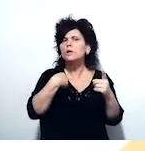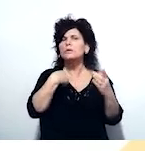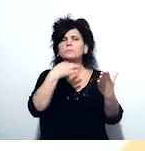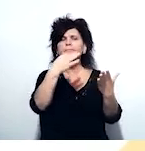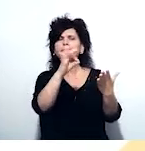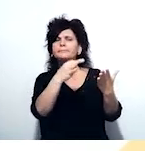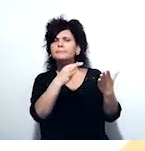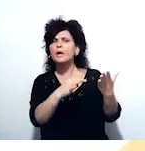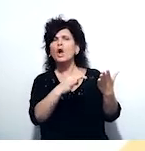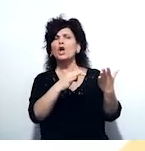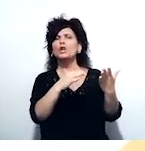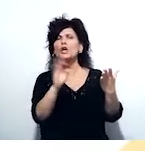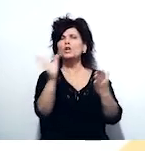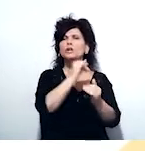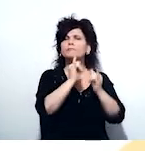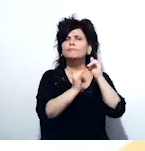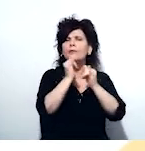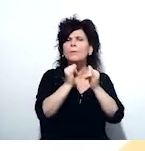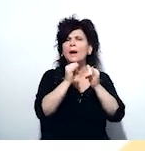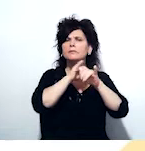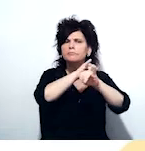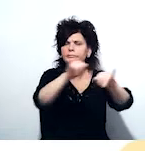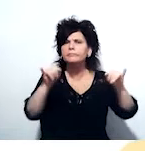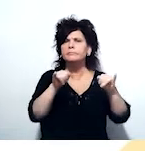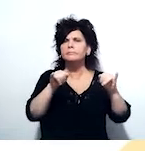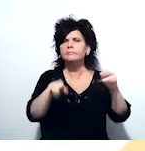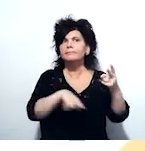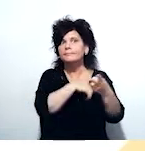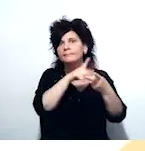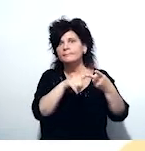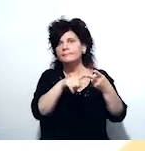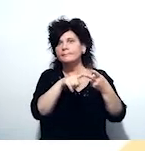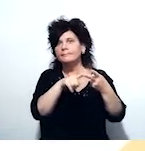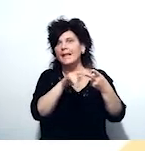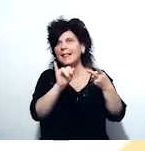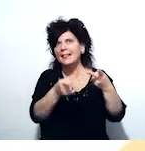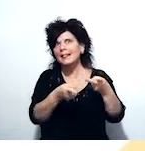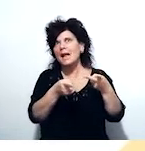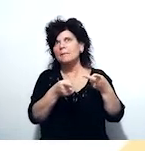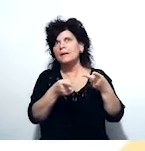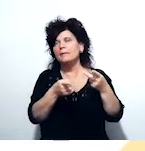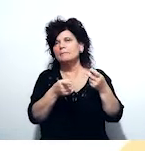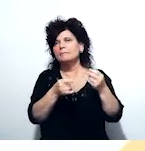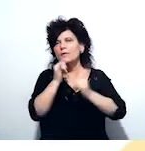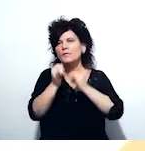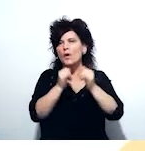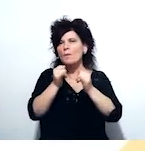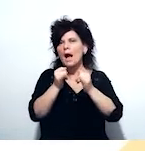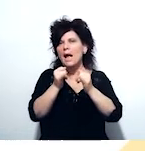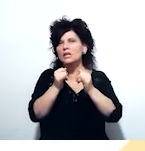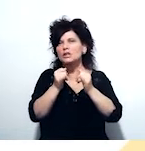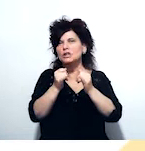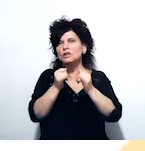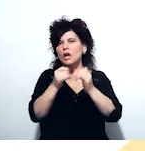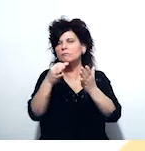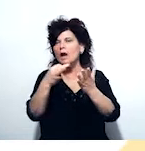superviso todos los contenidos que se van a publicar. Por otro lado, ejerce un control sobre los contenidos, o sea, es discrecional